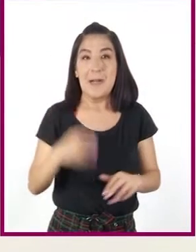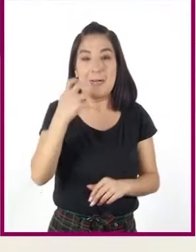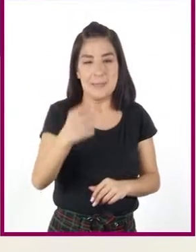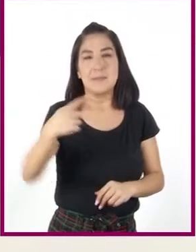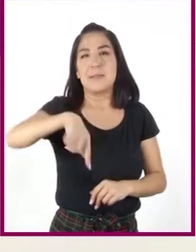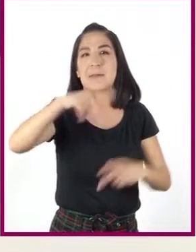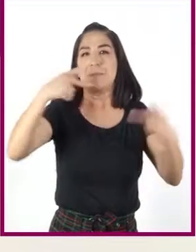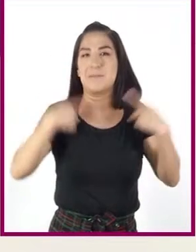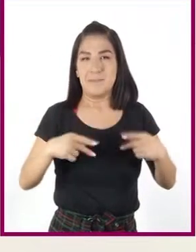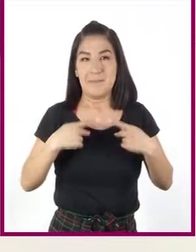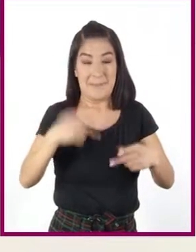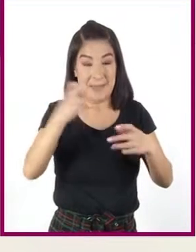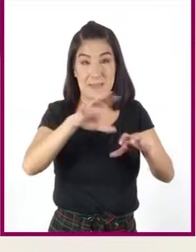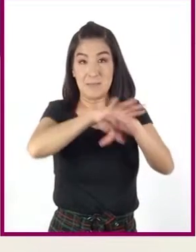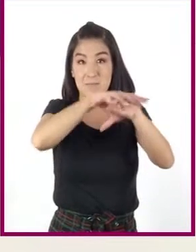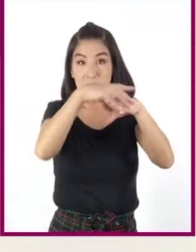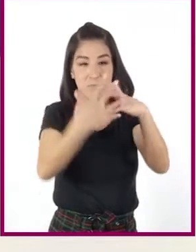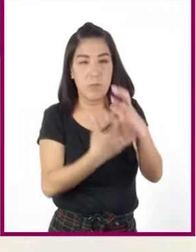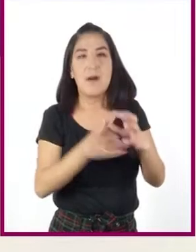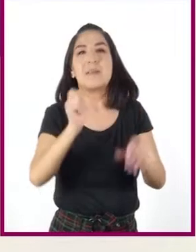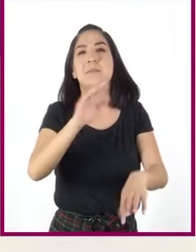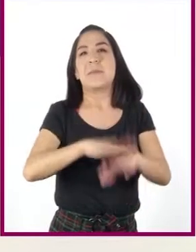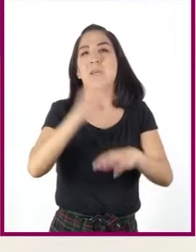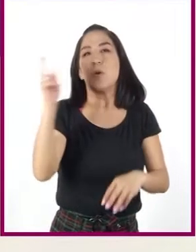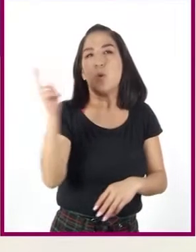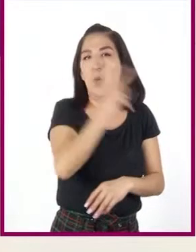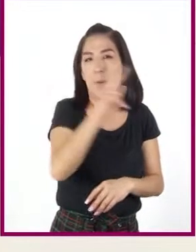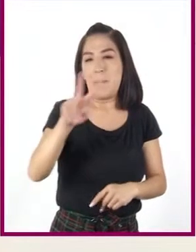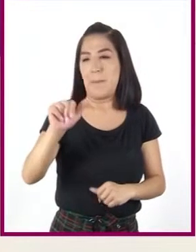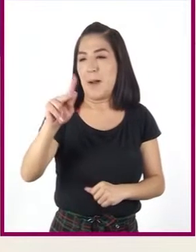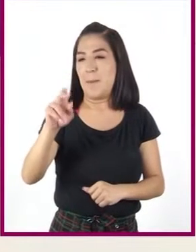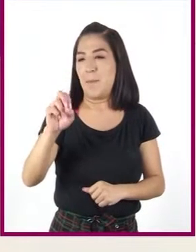se encuentra la mayor parte de oxígeno y vapor de agua.